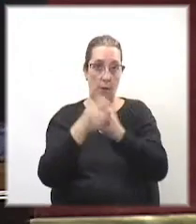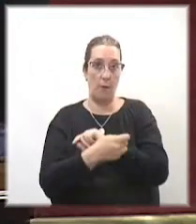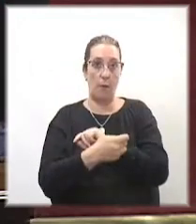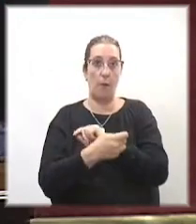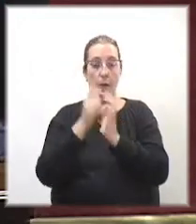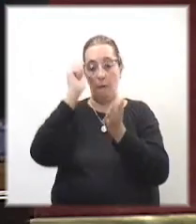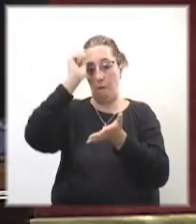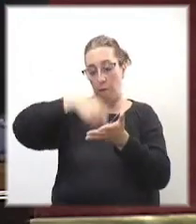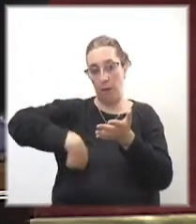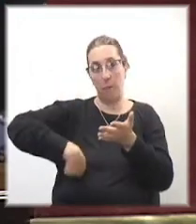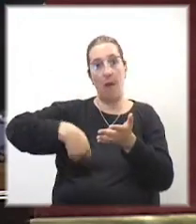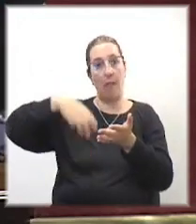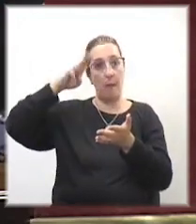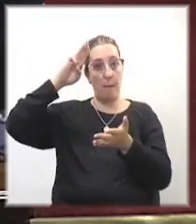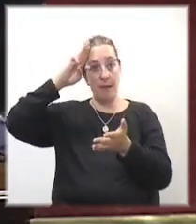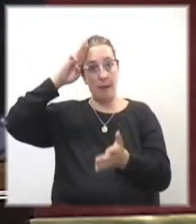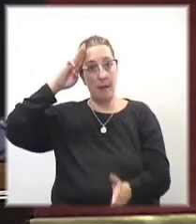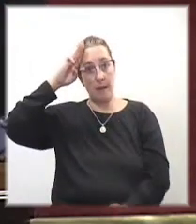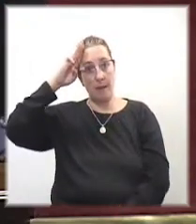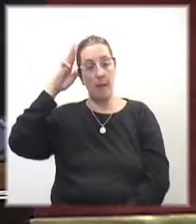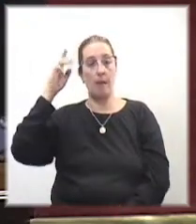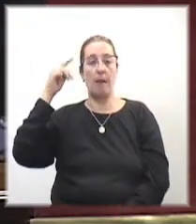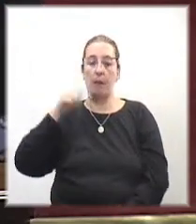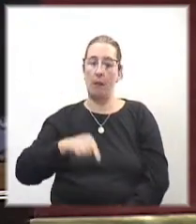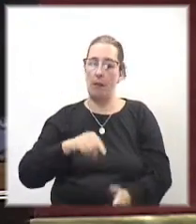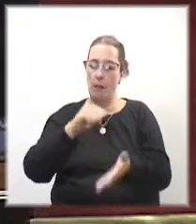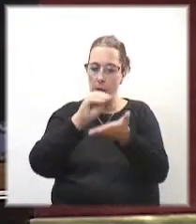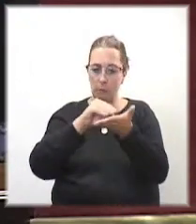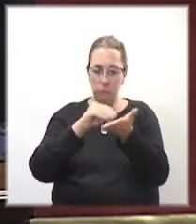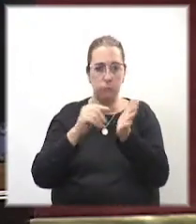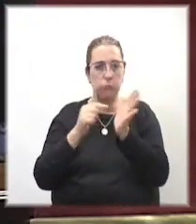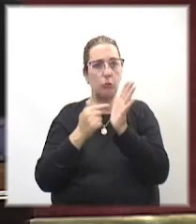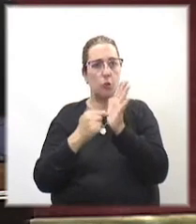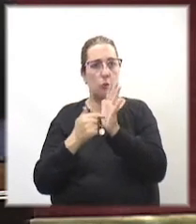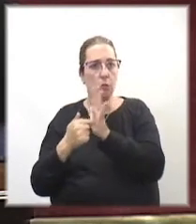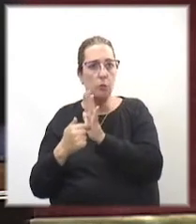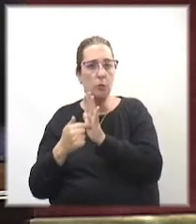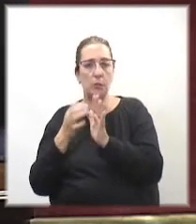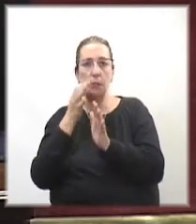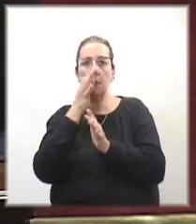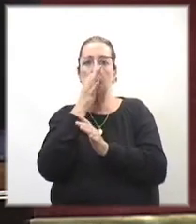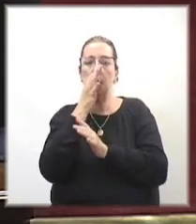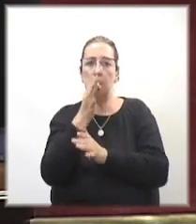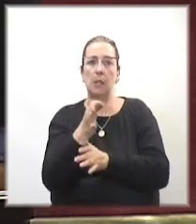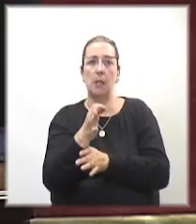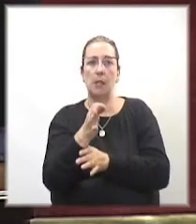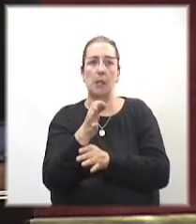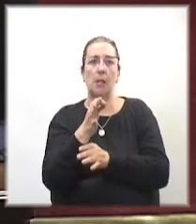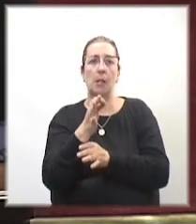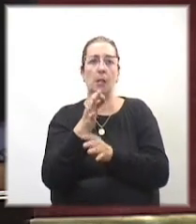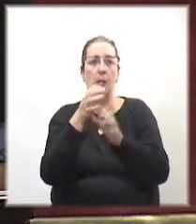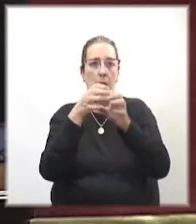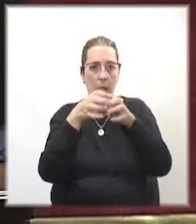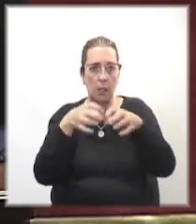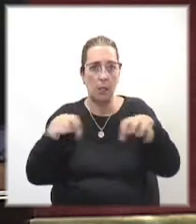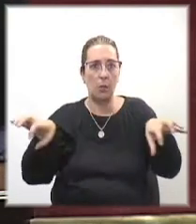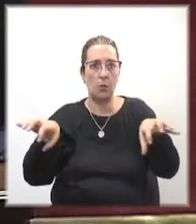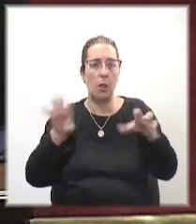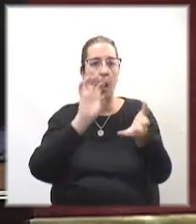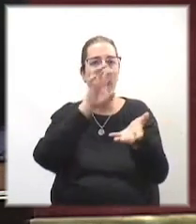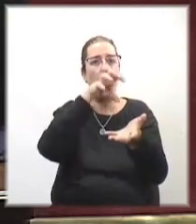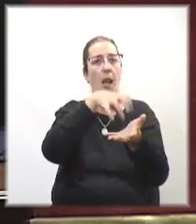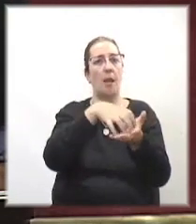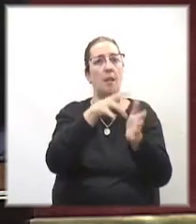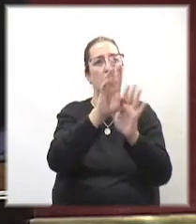Guido Manini Ríos, en el cual entre los puntos que planteaba, uno de los puntos que planteaba era que se desglosara la agencia